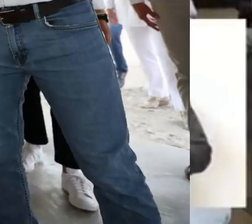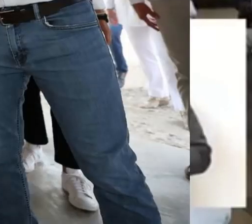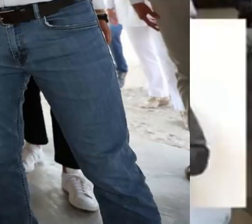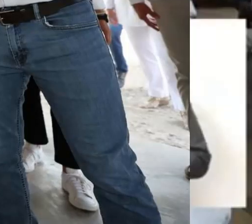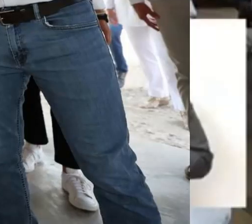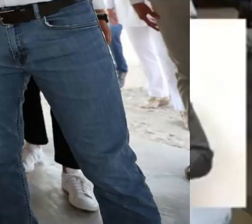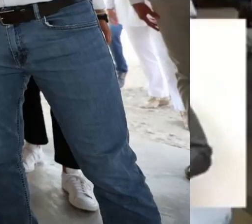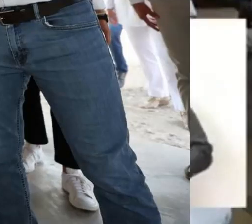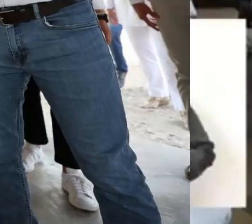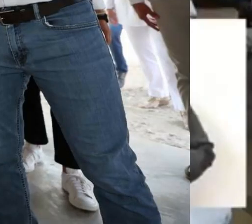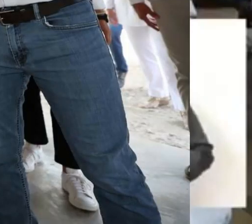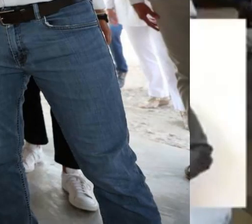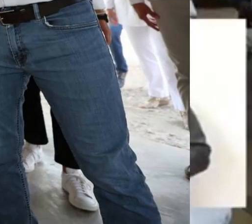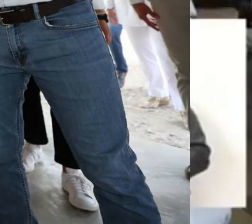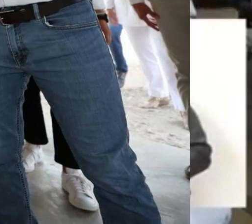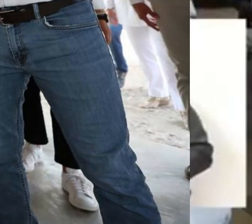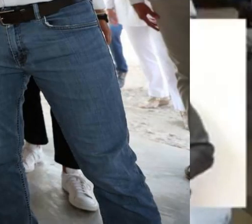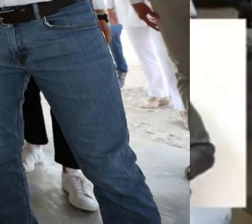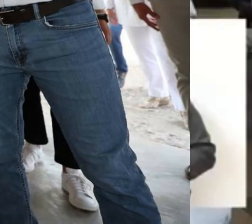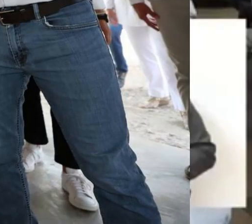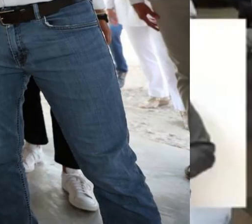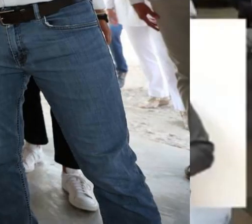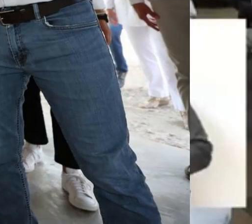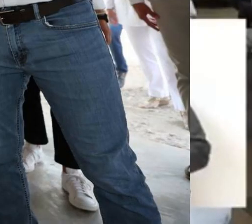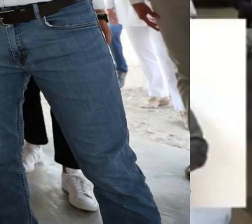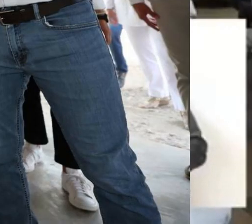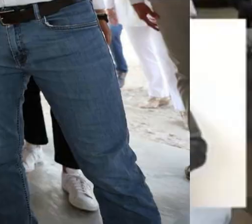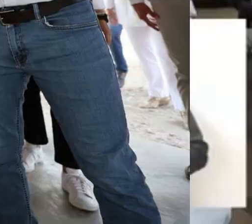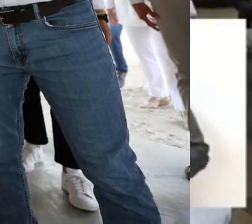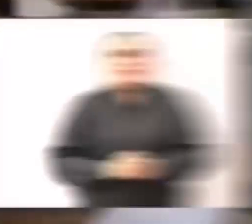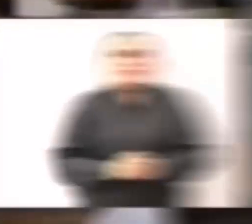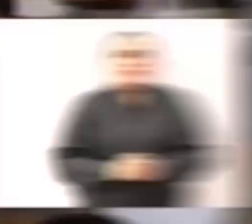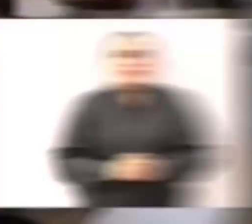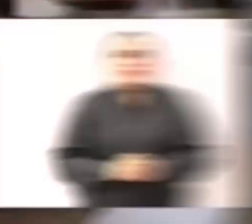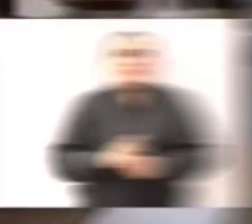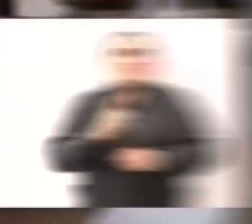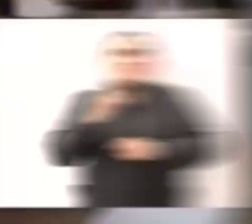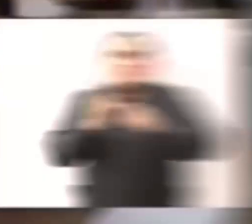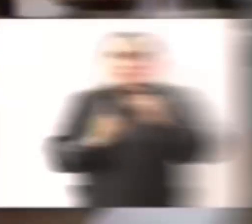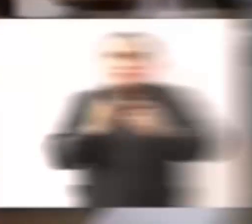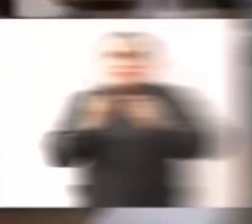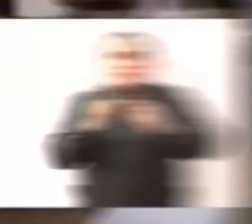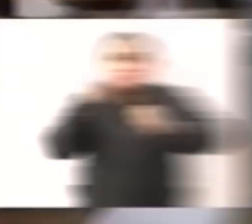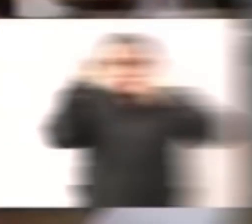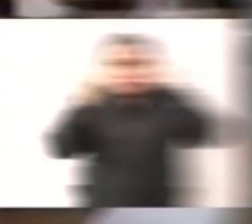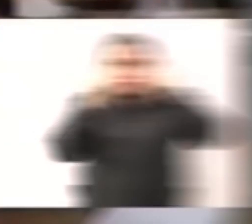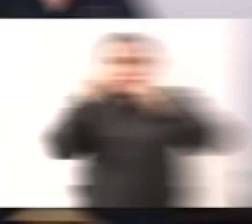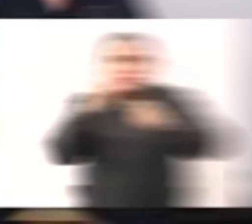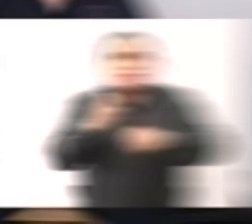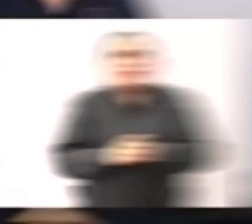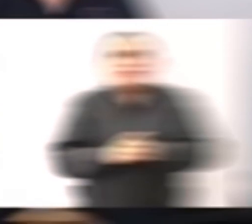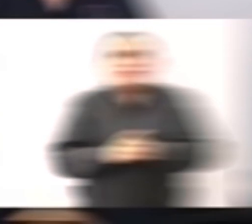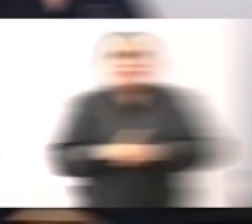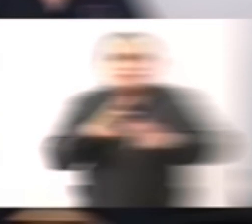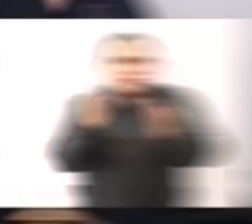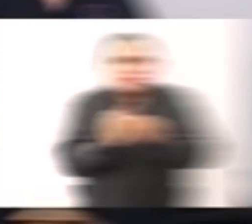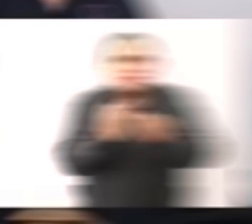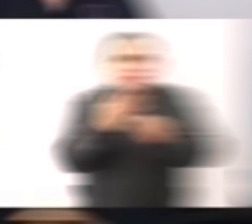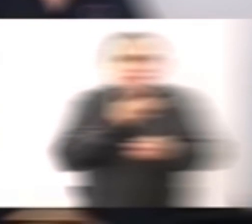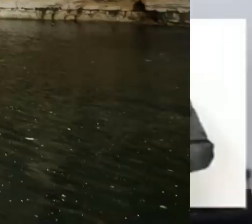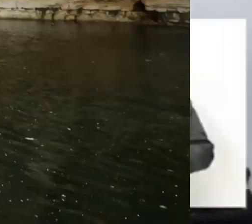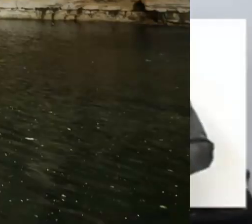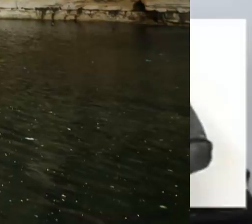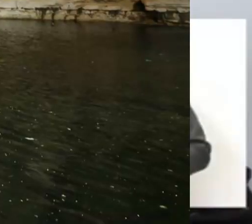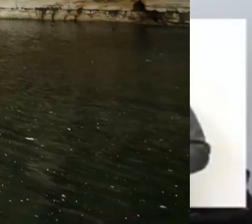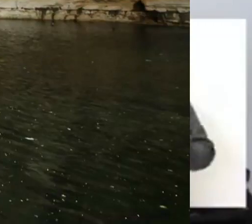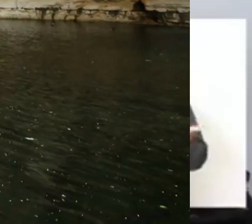la generación de 200 empleos entre directos e indirectos. El cenote tiene una antigüedad de más de 8.000 años y